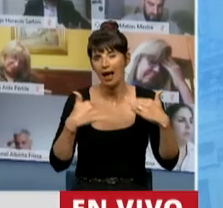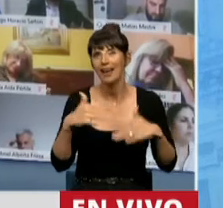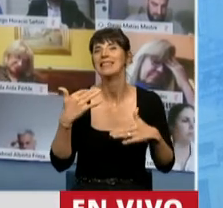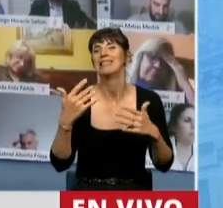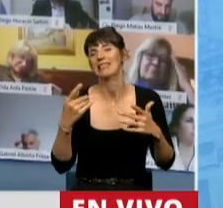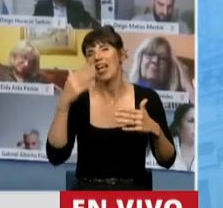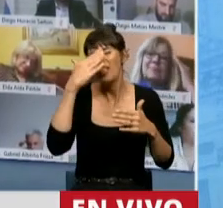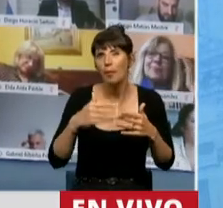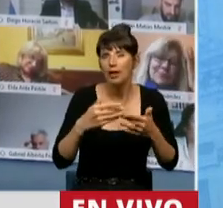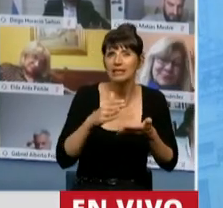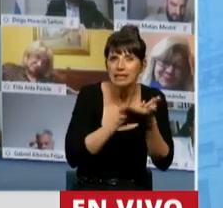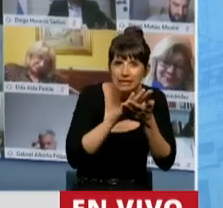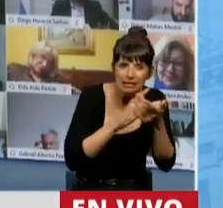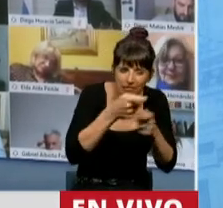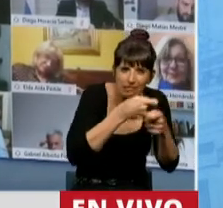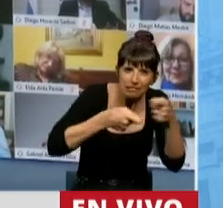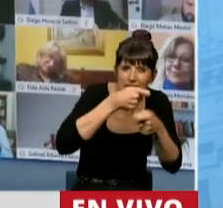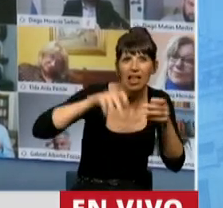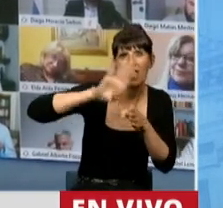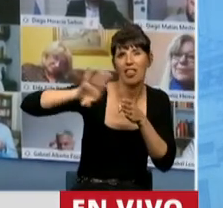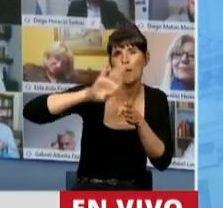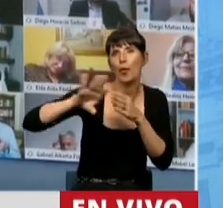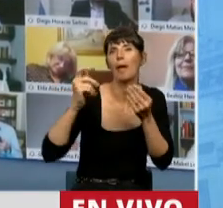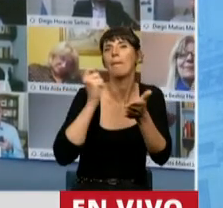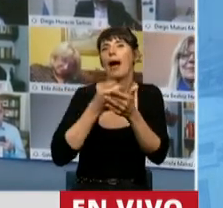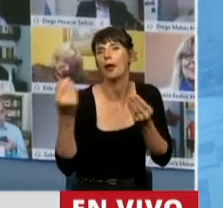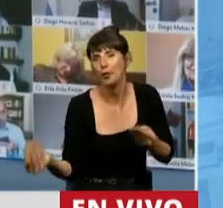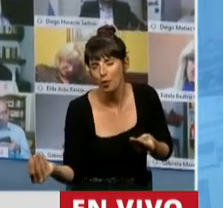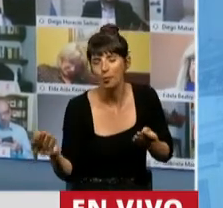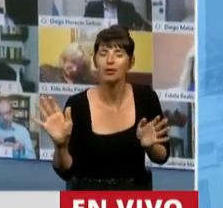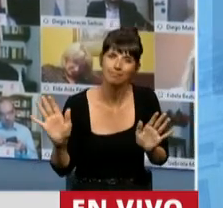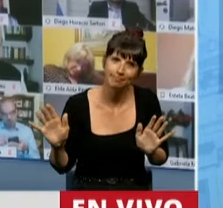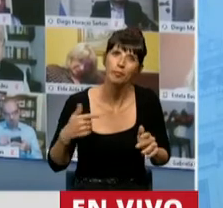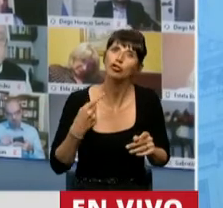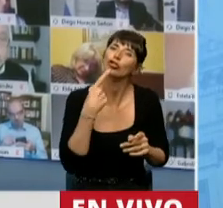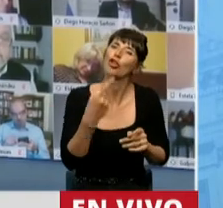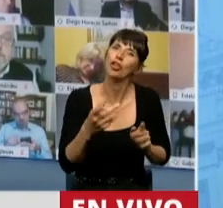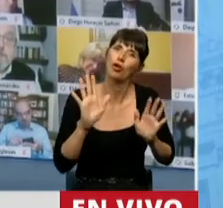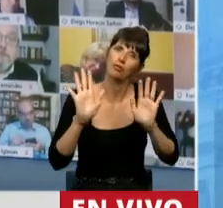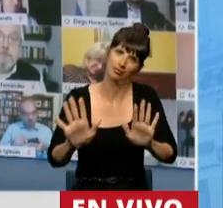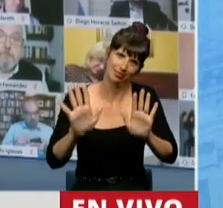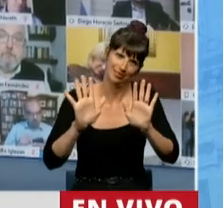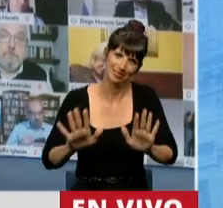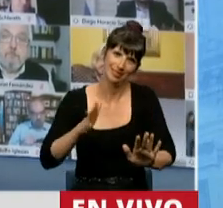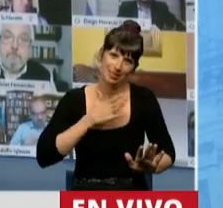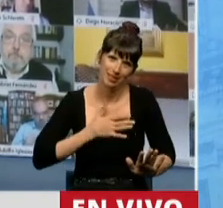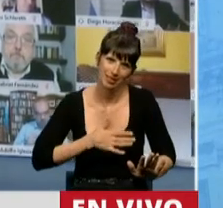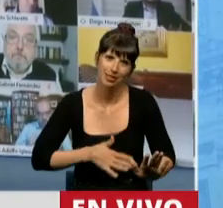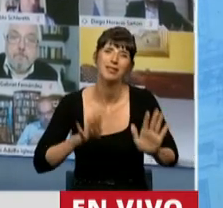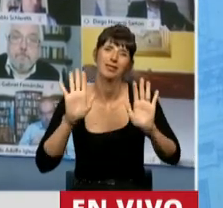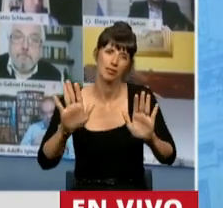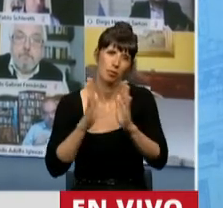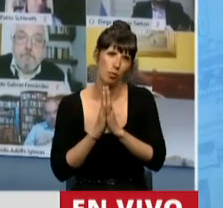las refinanciaciones necesarias que hubo que hacer con ella. Entonces, yo les diría, paremos un poco con tirarnos